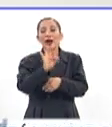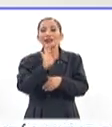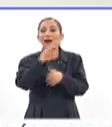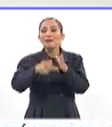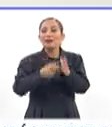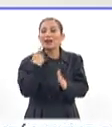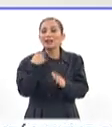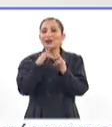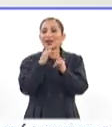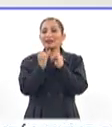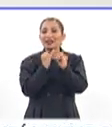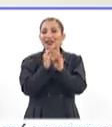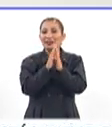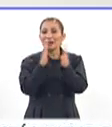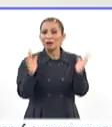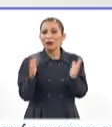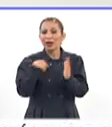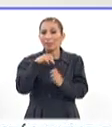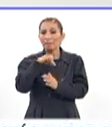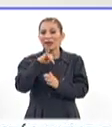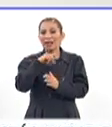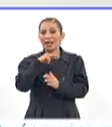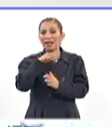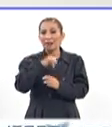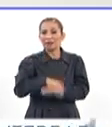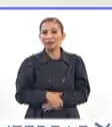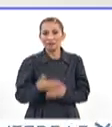40ª edición de la Feria Internacional del Libro de Minería.